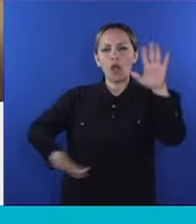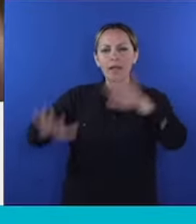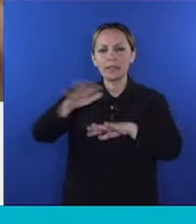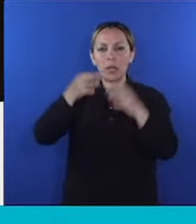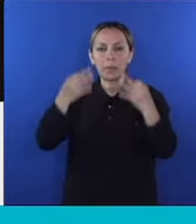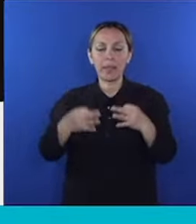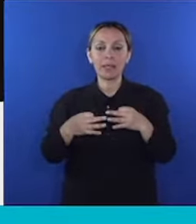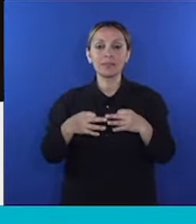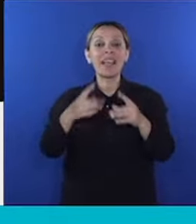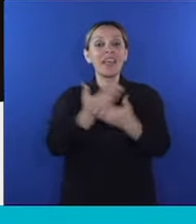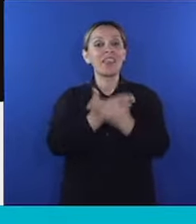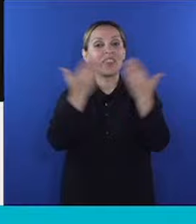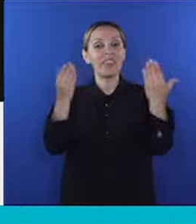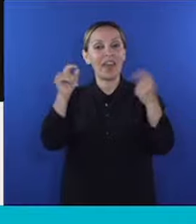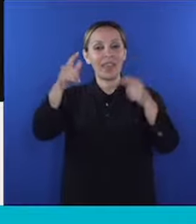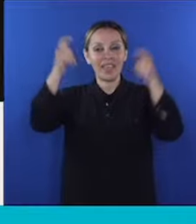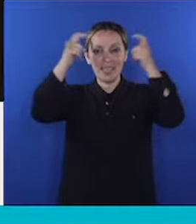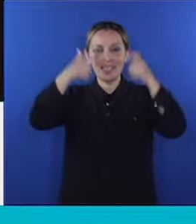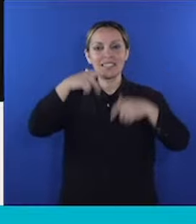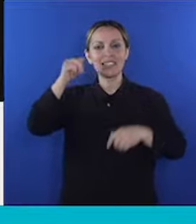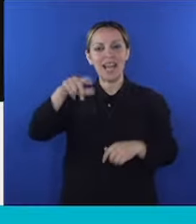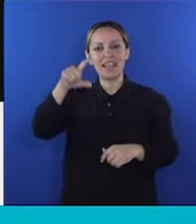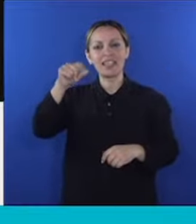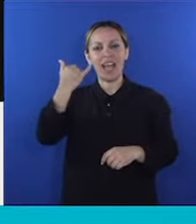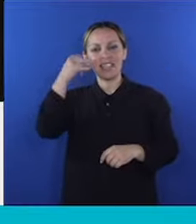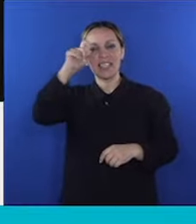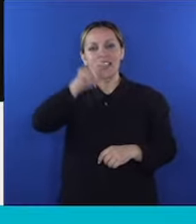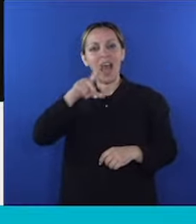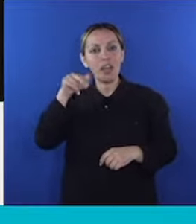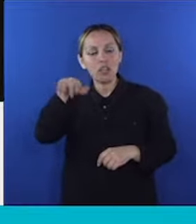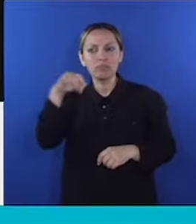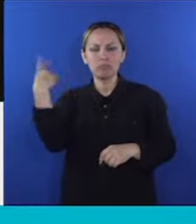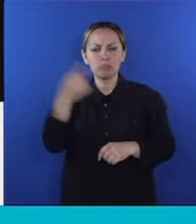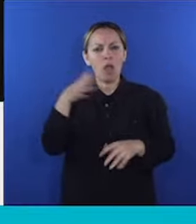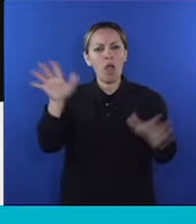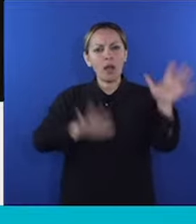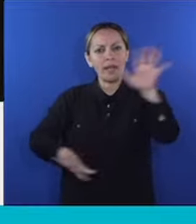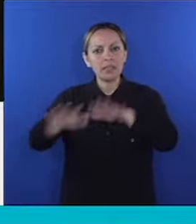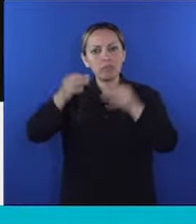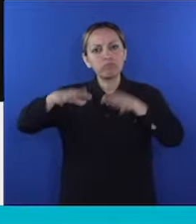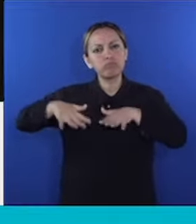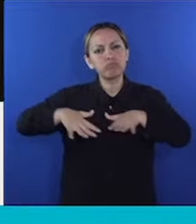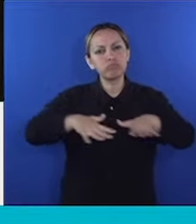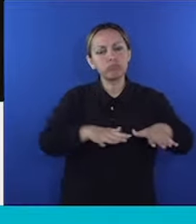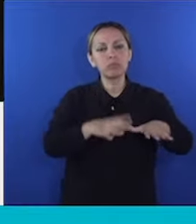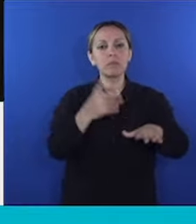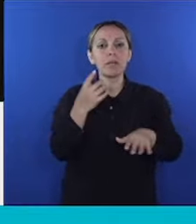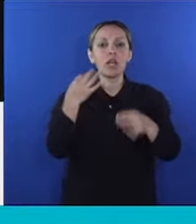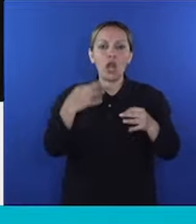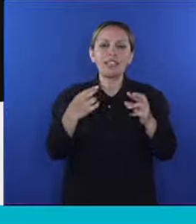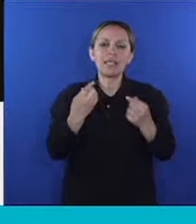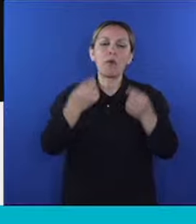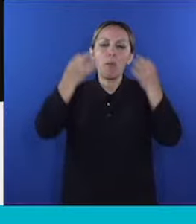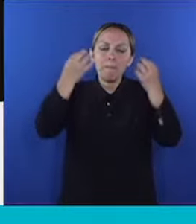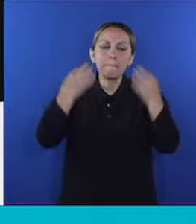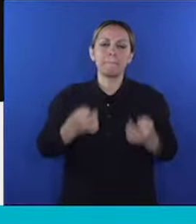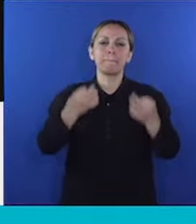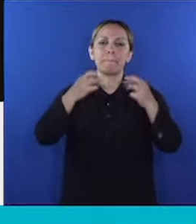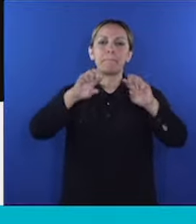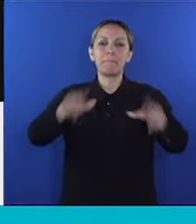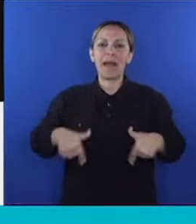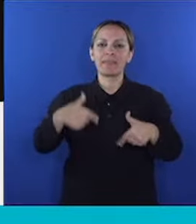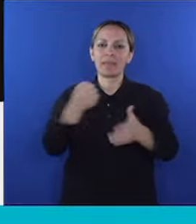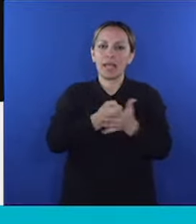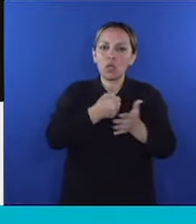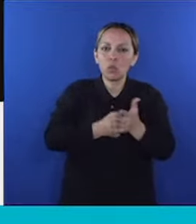Cayetano convocó la cgt convocaron organizaciones sociales pero con una marcha un rato no alcanza necesitamos un plan de lucha que